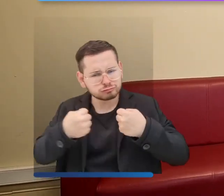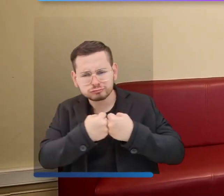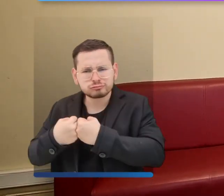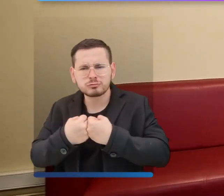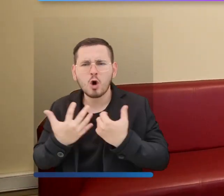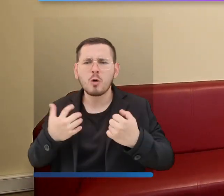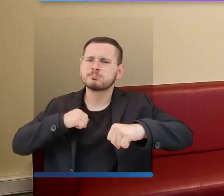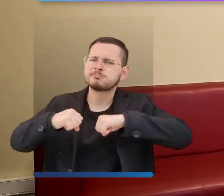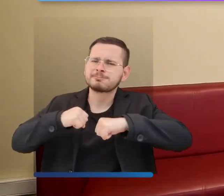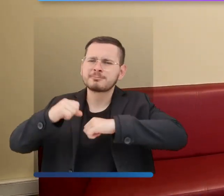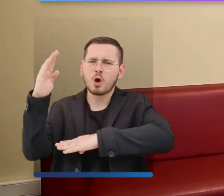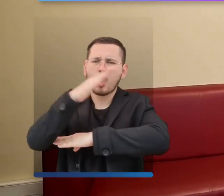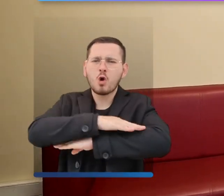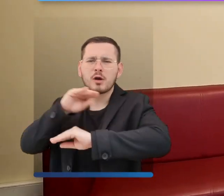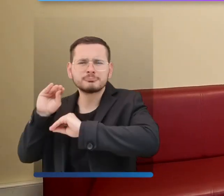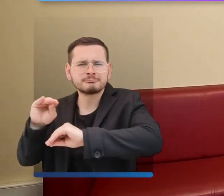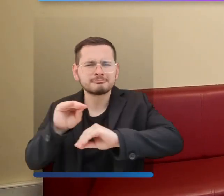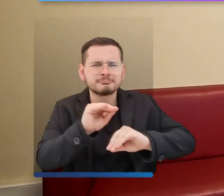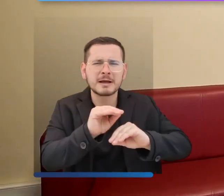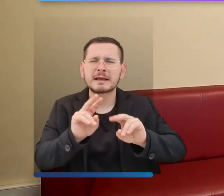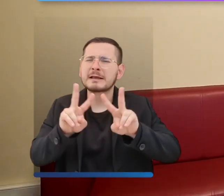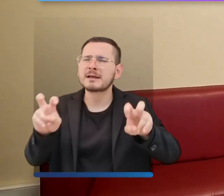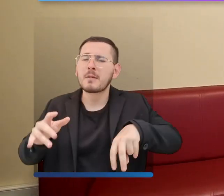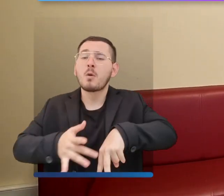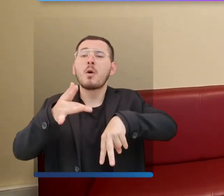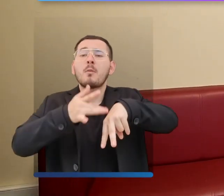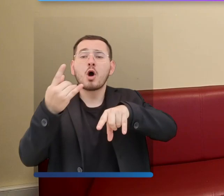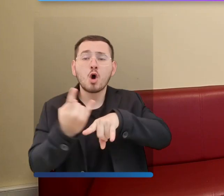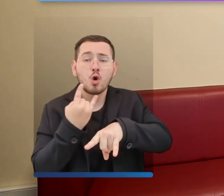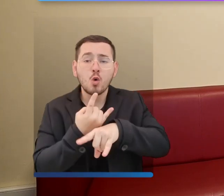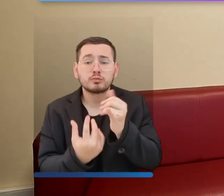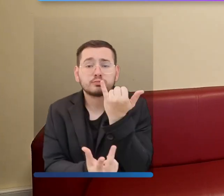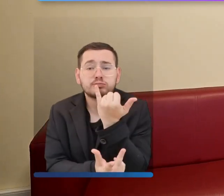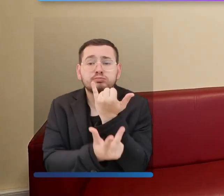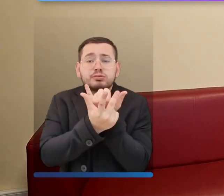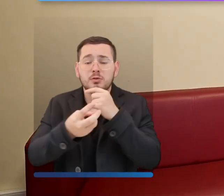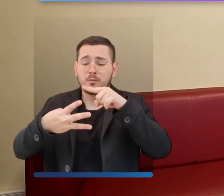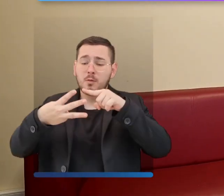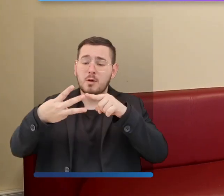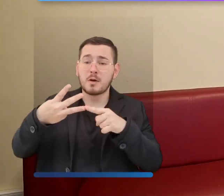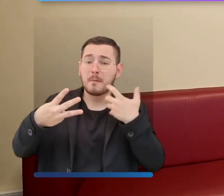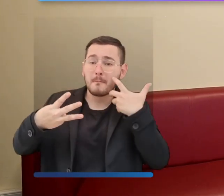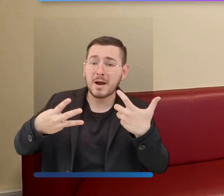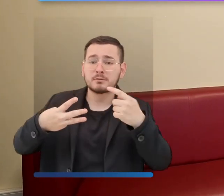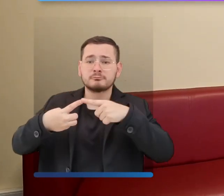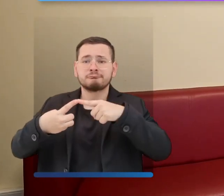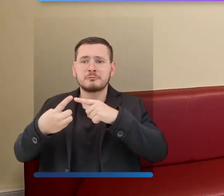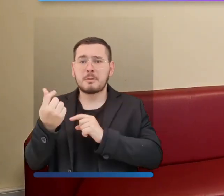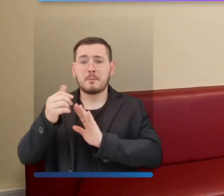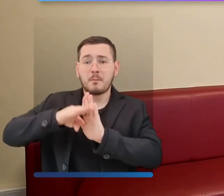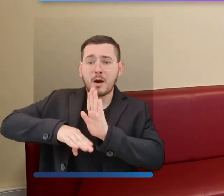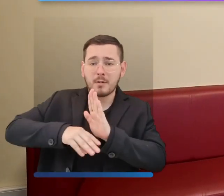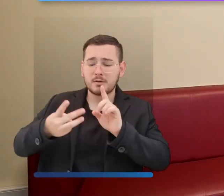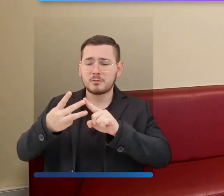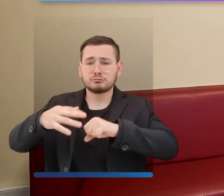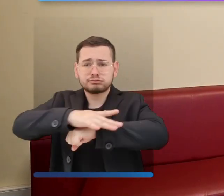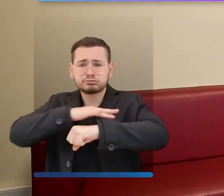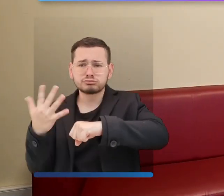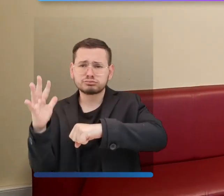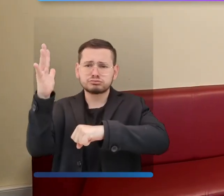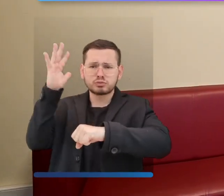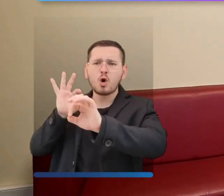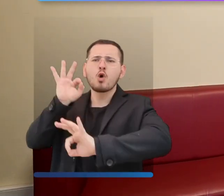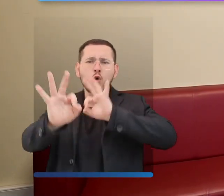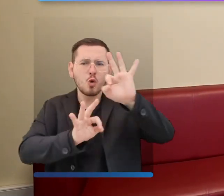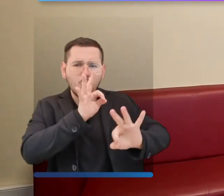con jornadas educativas para promocionar el uso de la copa menstrual, que tiene tres beneficios. Es económica, amigable